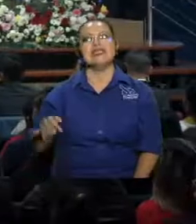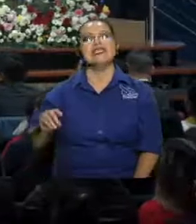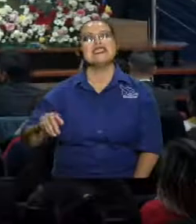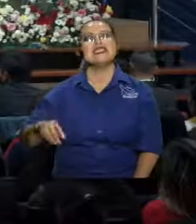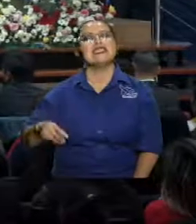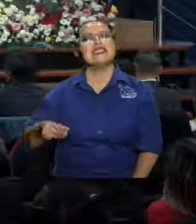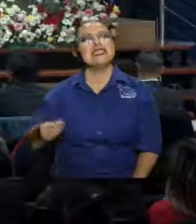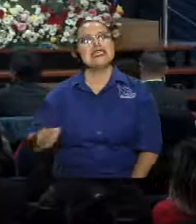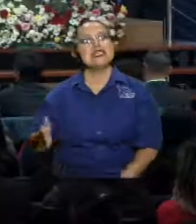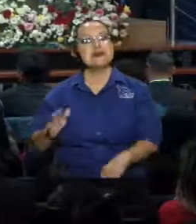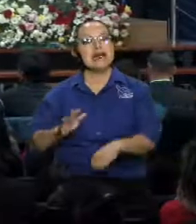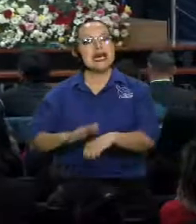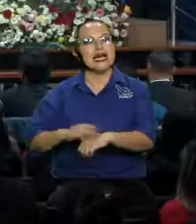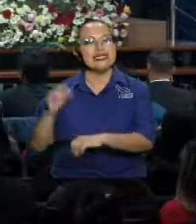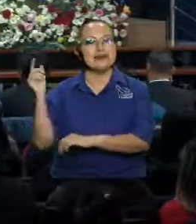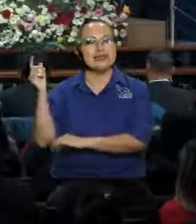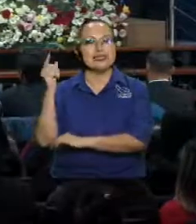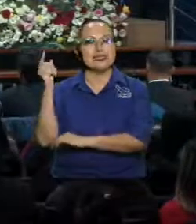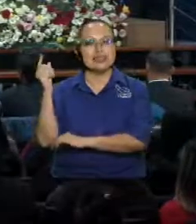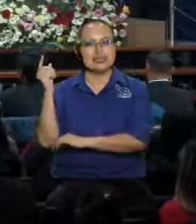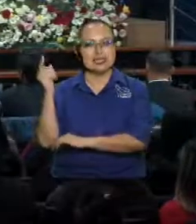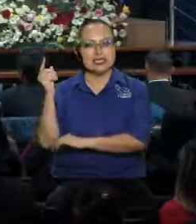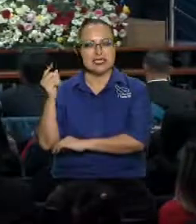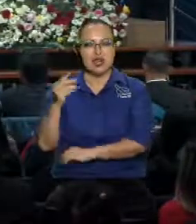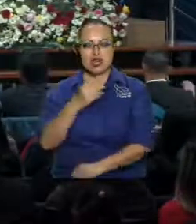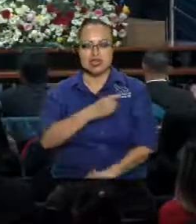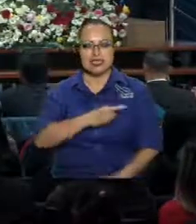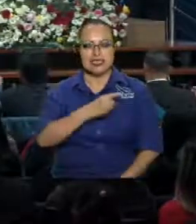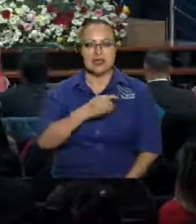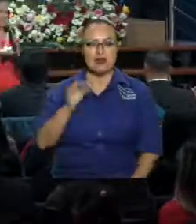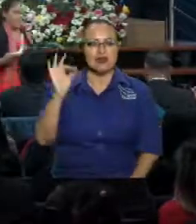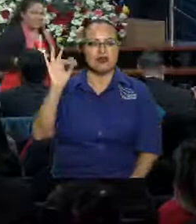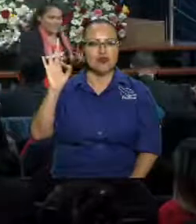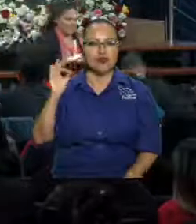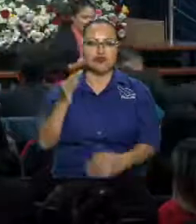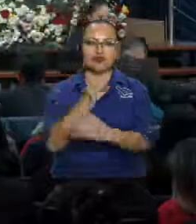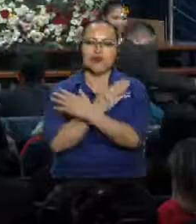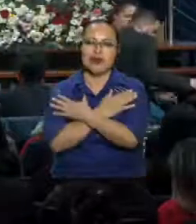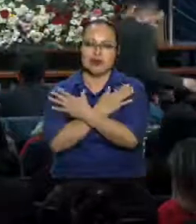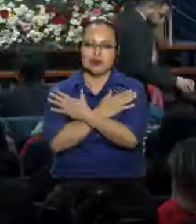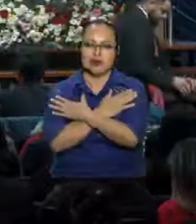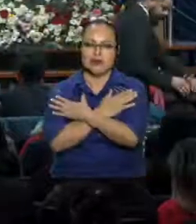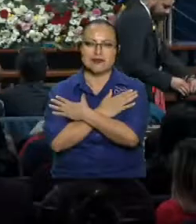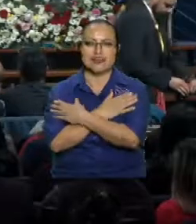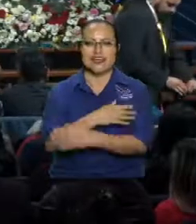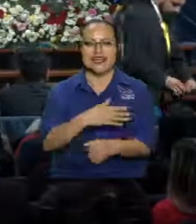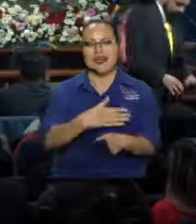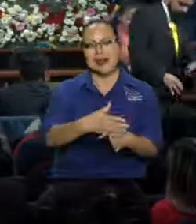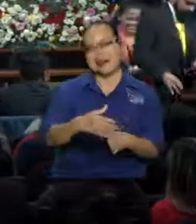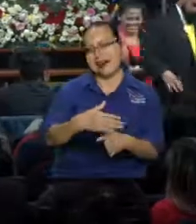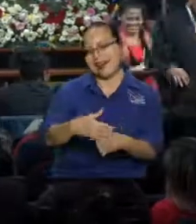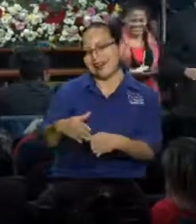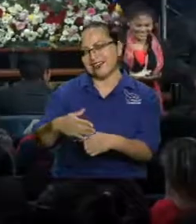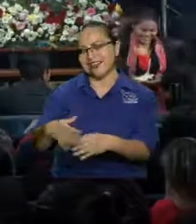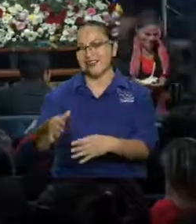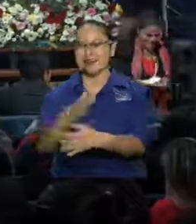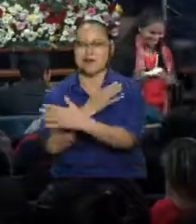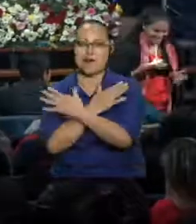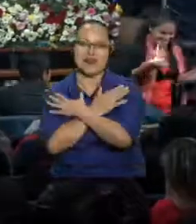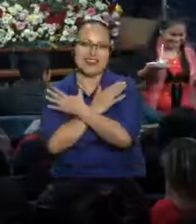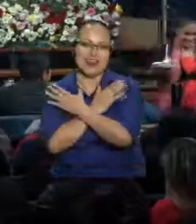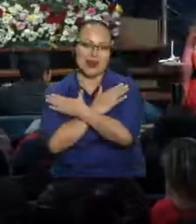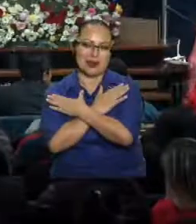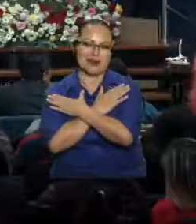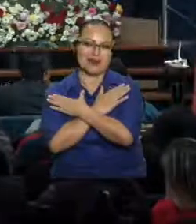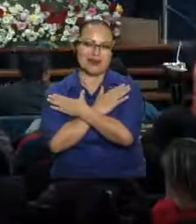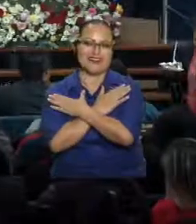Pero ¿sabes qué? ¿Quiénes son más importantes? ¿Los deseos o los cumpleañeros? Entonces dale los cumpleañeros antes que